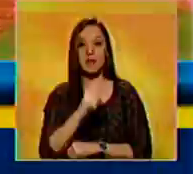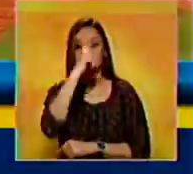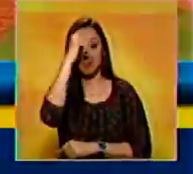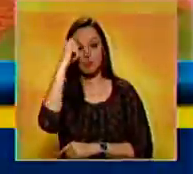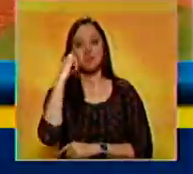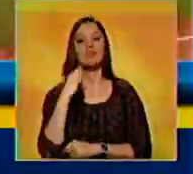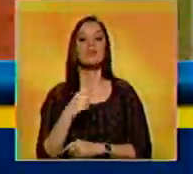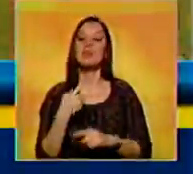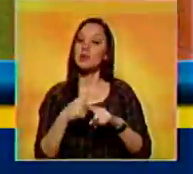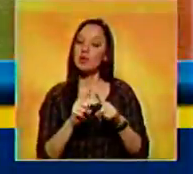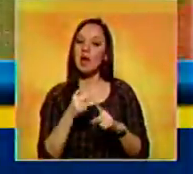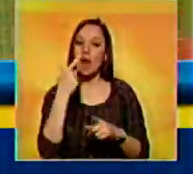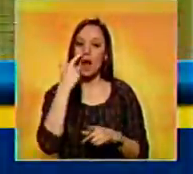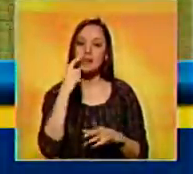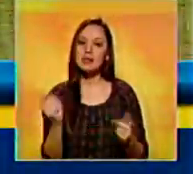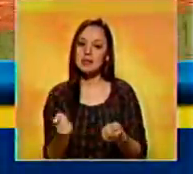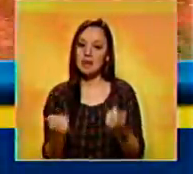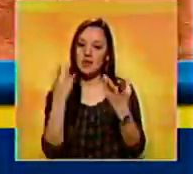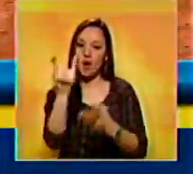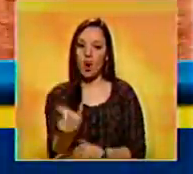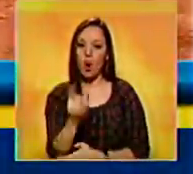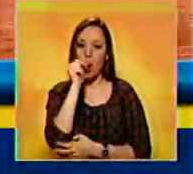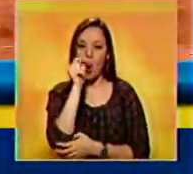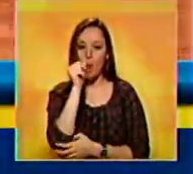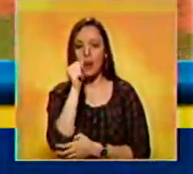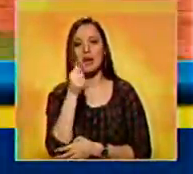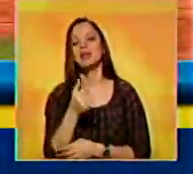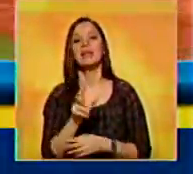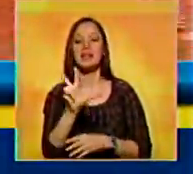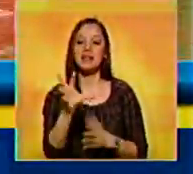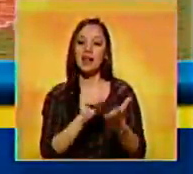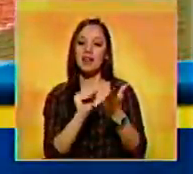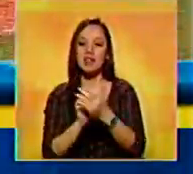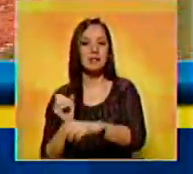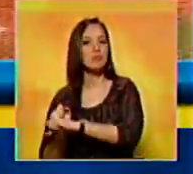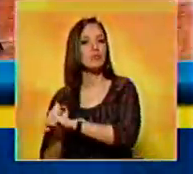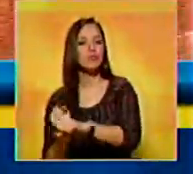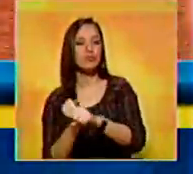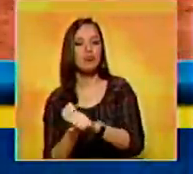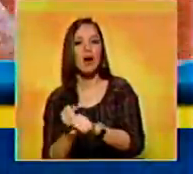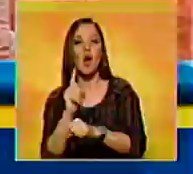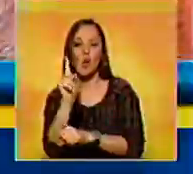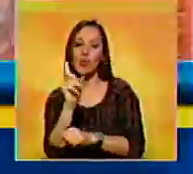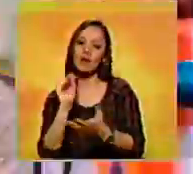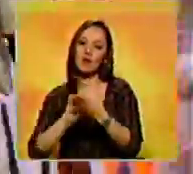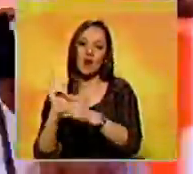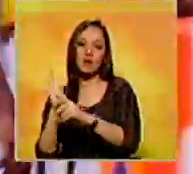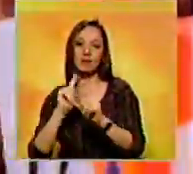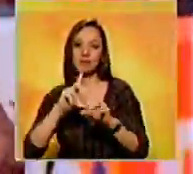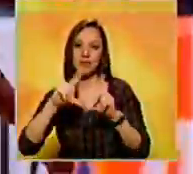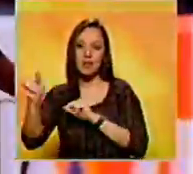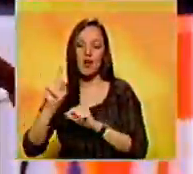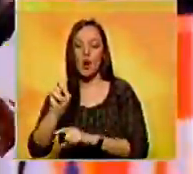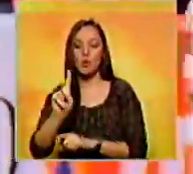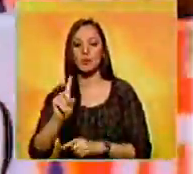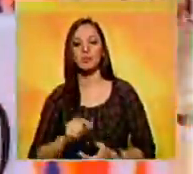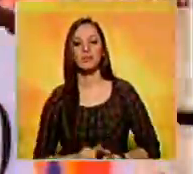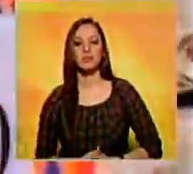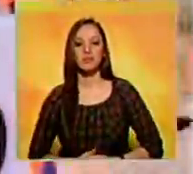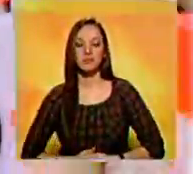Mitch Lively y salvó Diego Moreno. Aaron Halter se fue de 3-1 con su segundo gol acerca de la campaña, una impulsada y una carrera